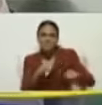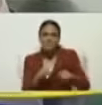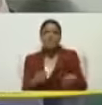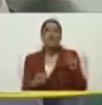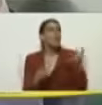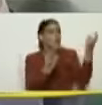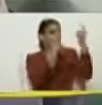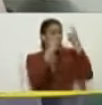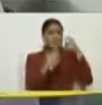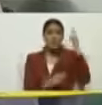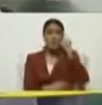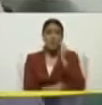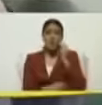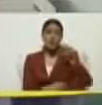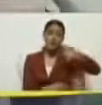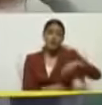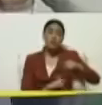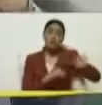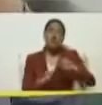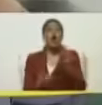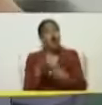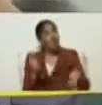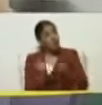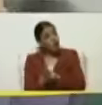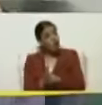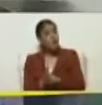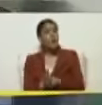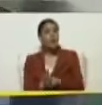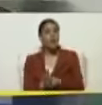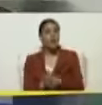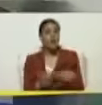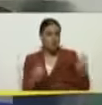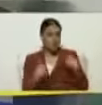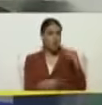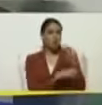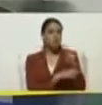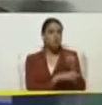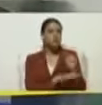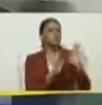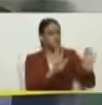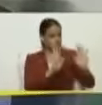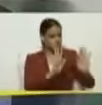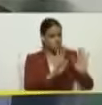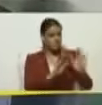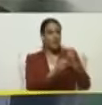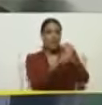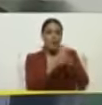Bolívar. Yo les dije, paciencia.